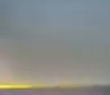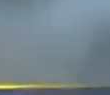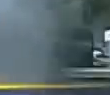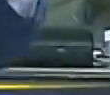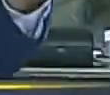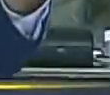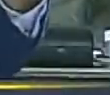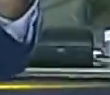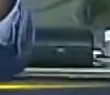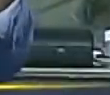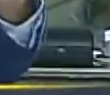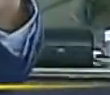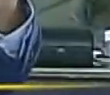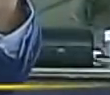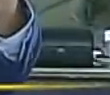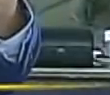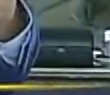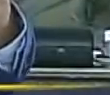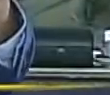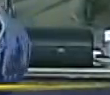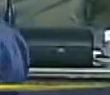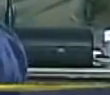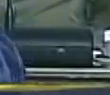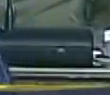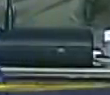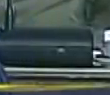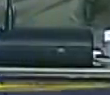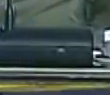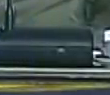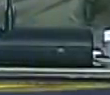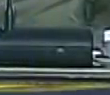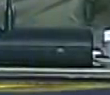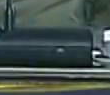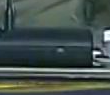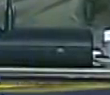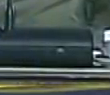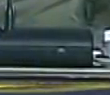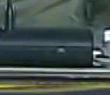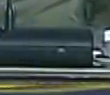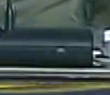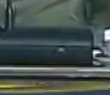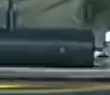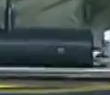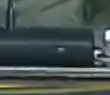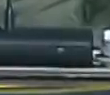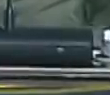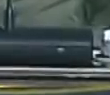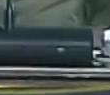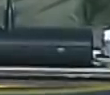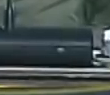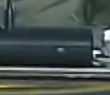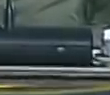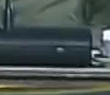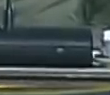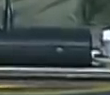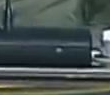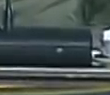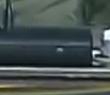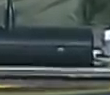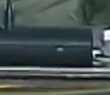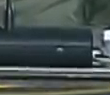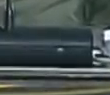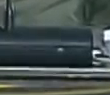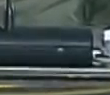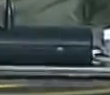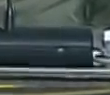partes, repuestos que vienen de otros países, bueno, están en estos momentos inhabilitados. Creo que es terrible